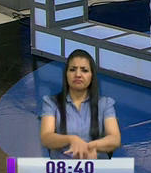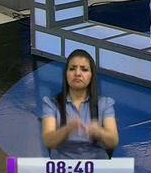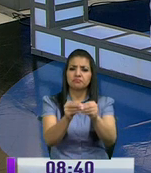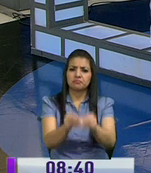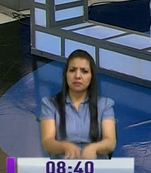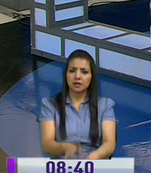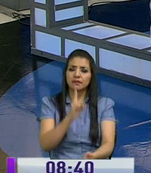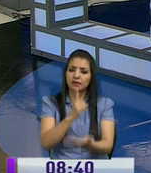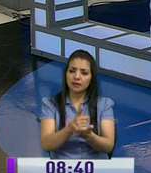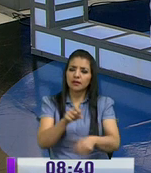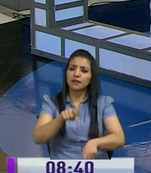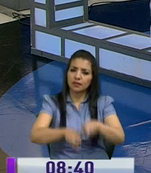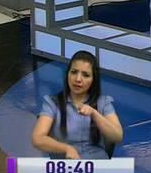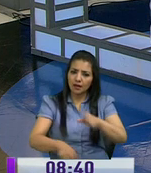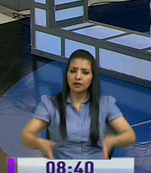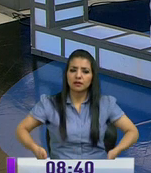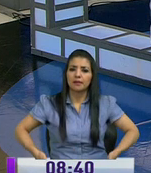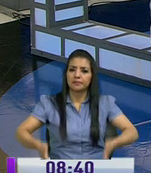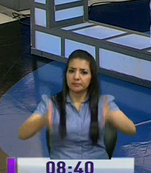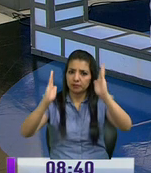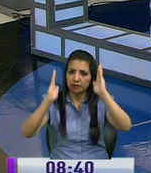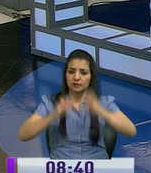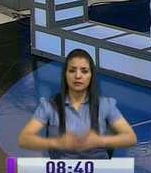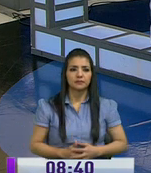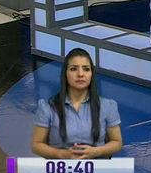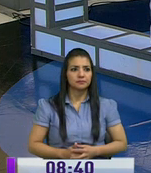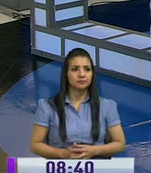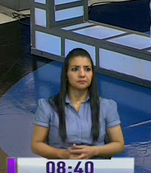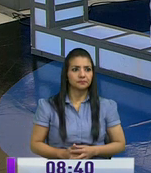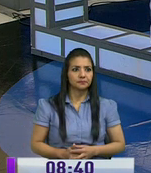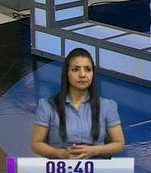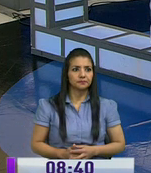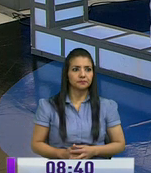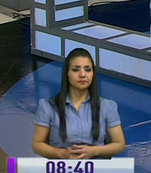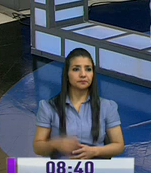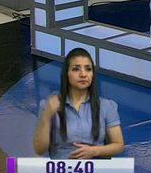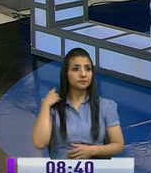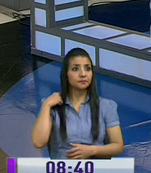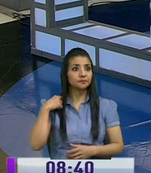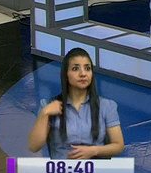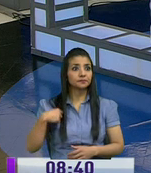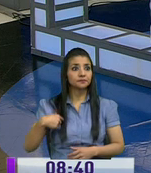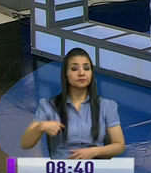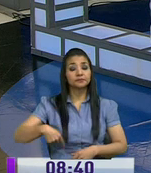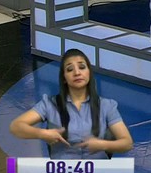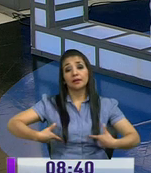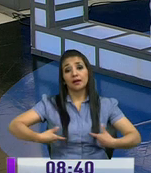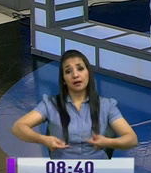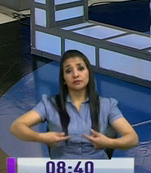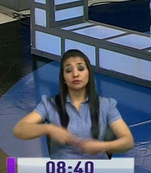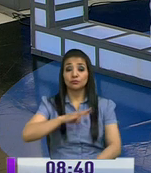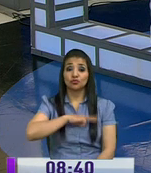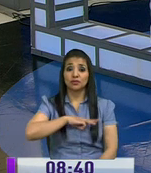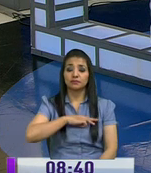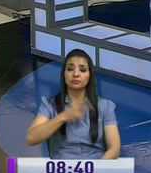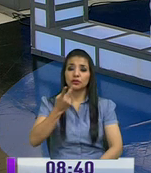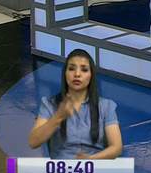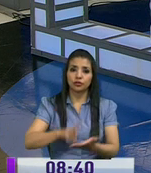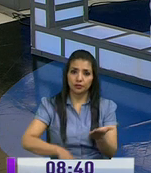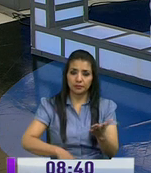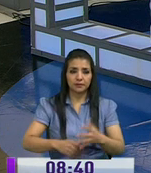sí se causa daños a la vía. A la terrible. Y lo que es un gasto más pues para el municipio porque tendría que